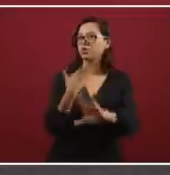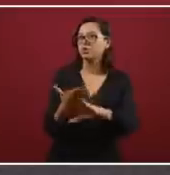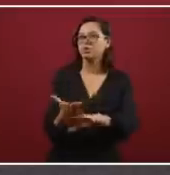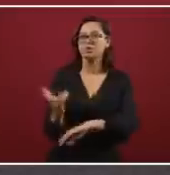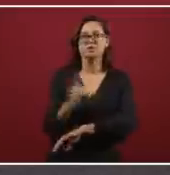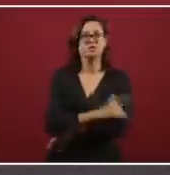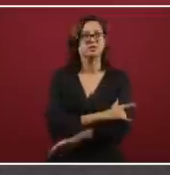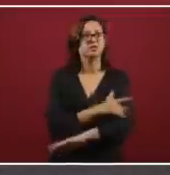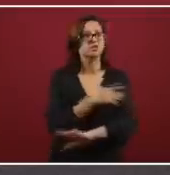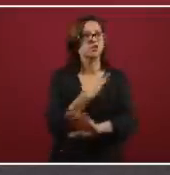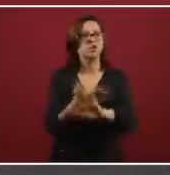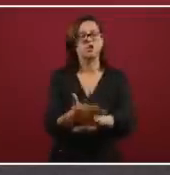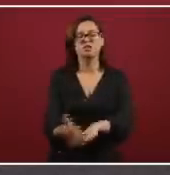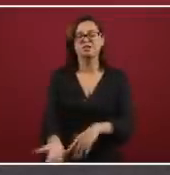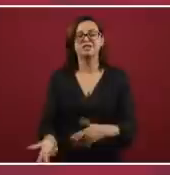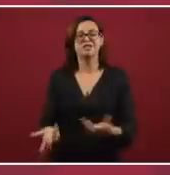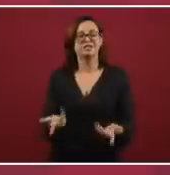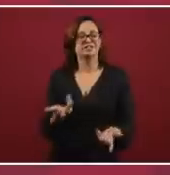sí.